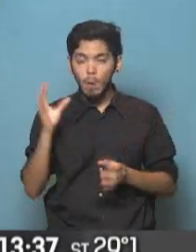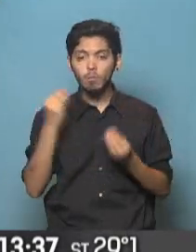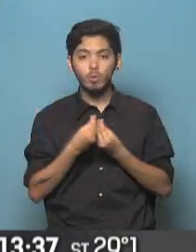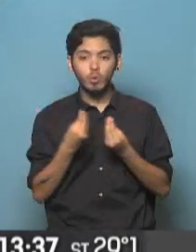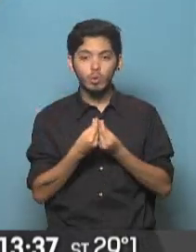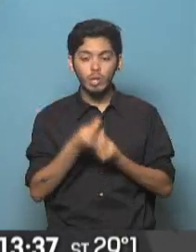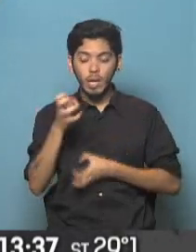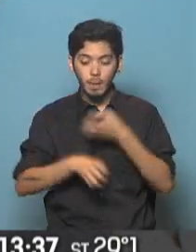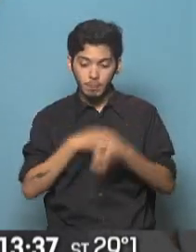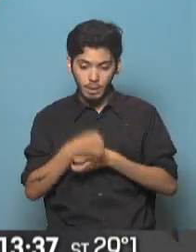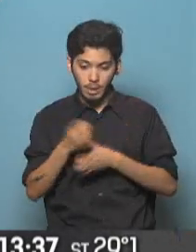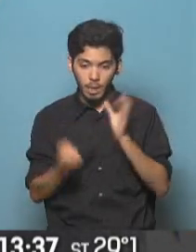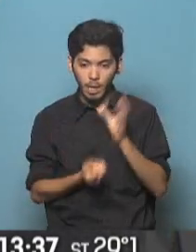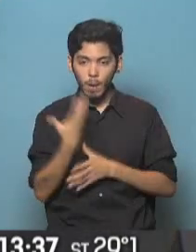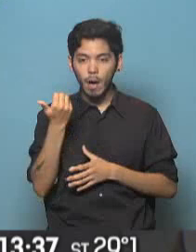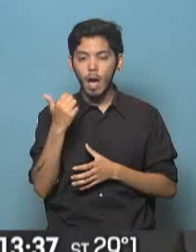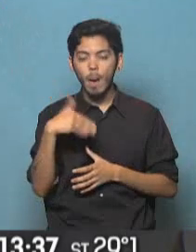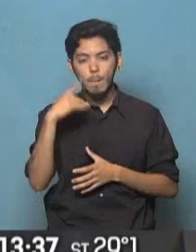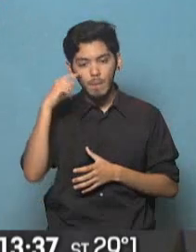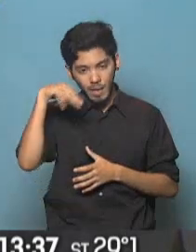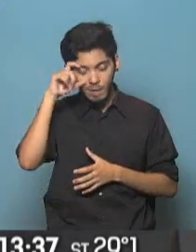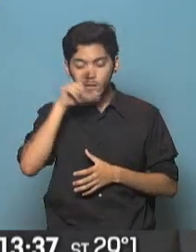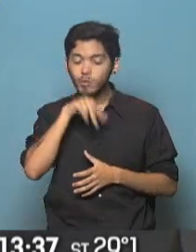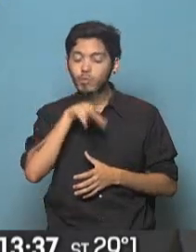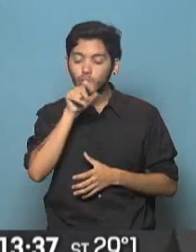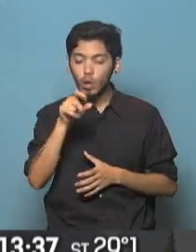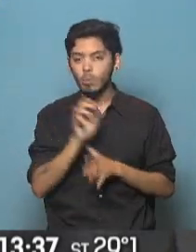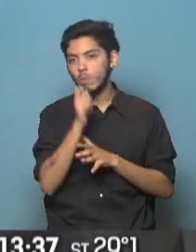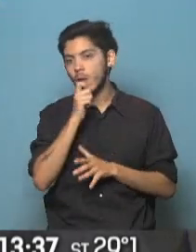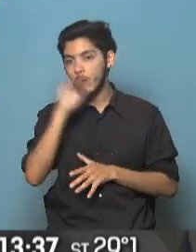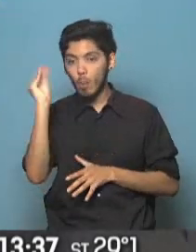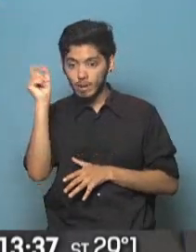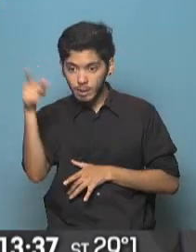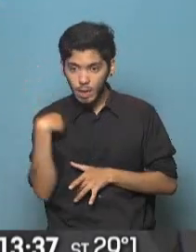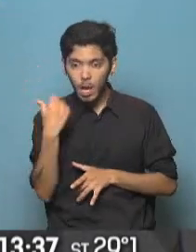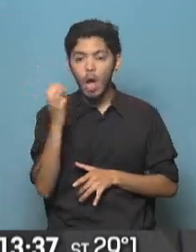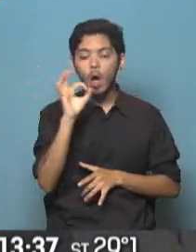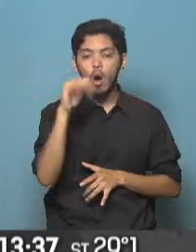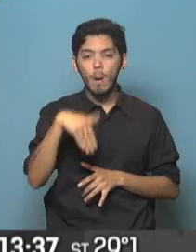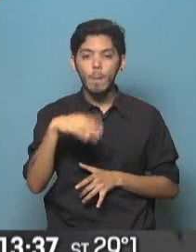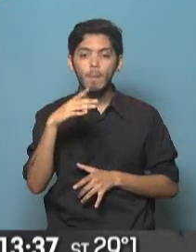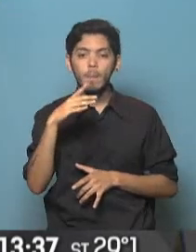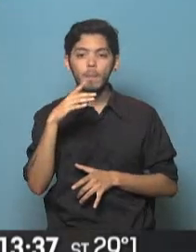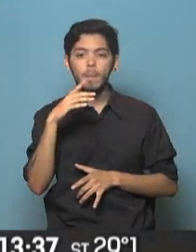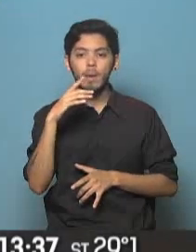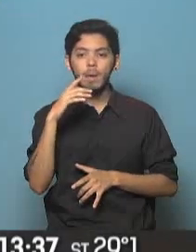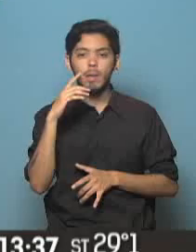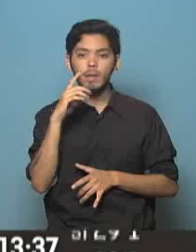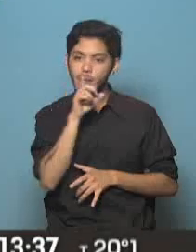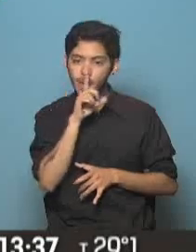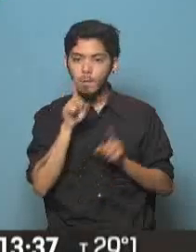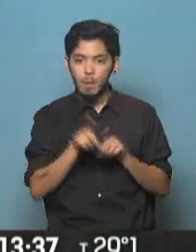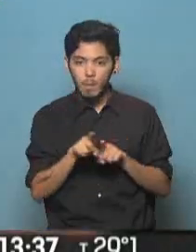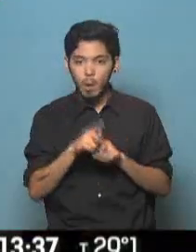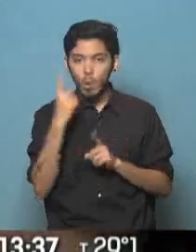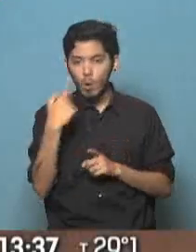amianto, como por ejemplo Brasil, que dejó de producirlo porque la OIT a nivel mundial está prohibido una de las sustancias porque es una de las